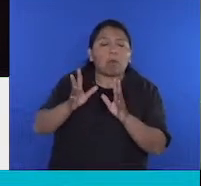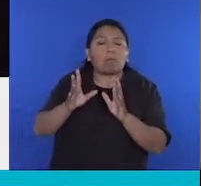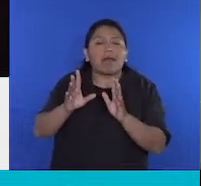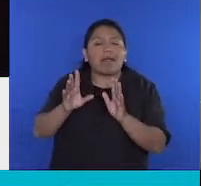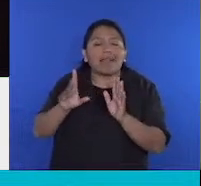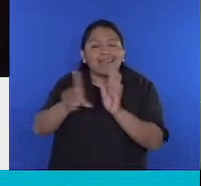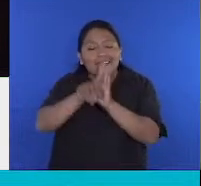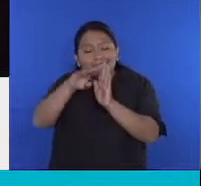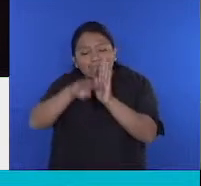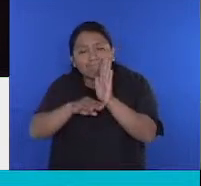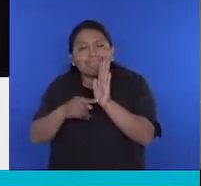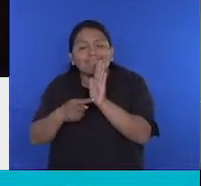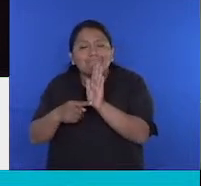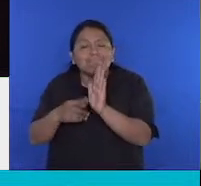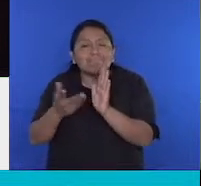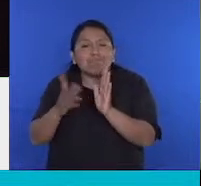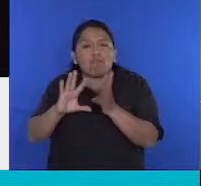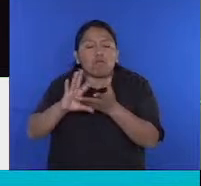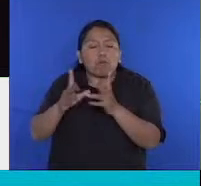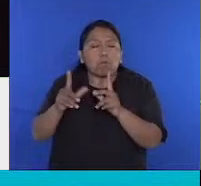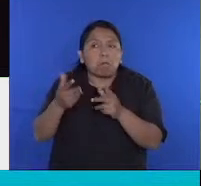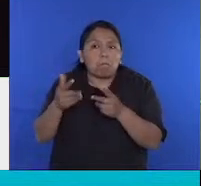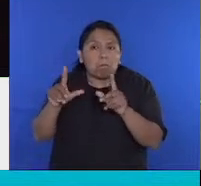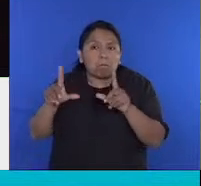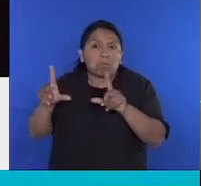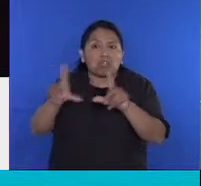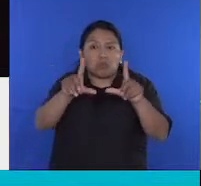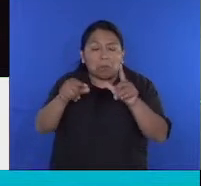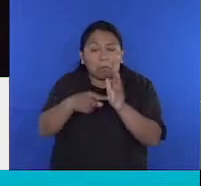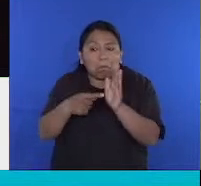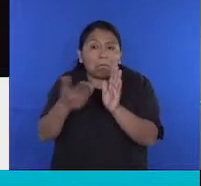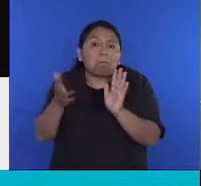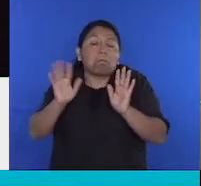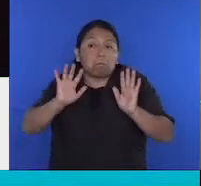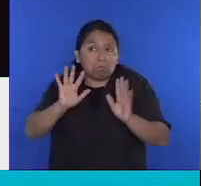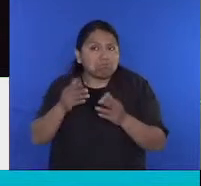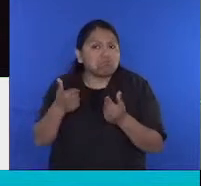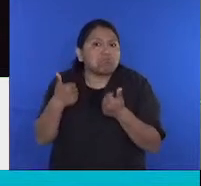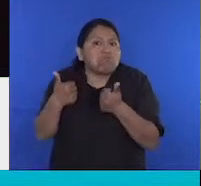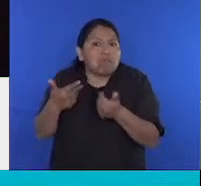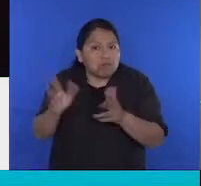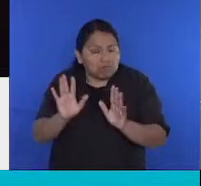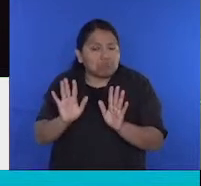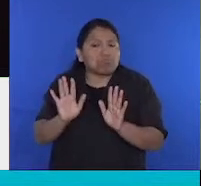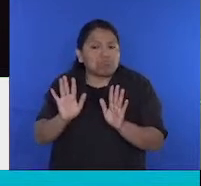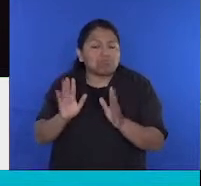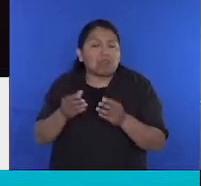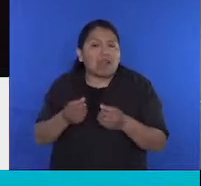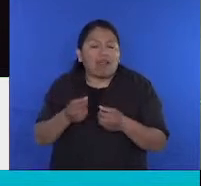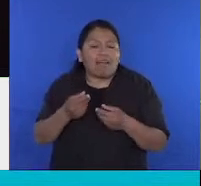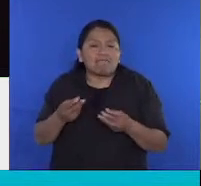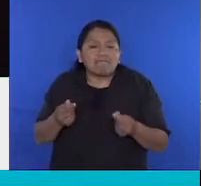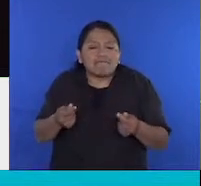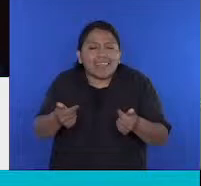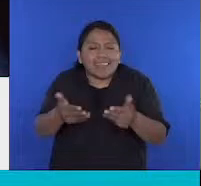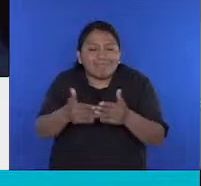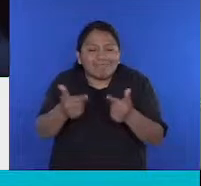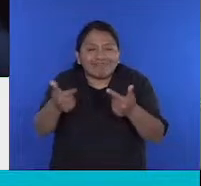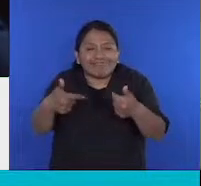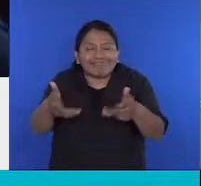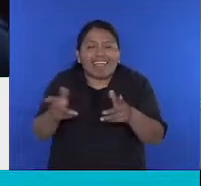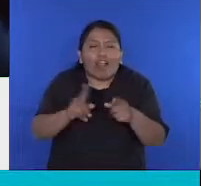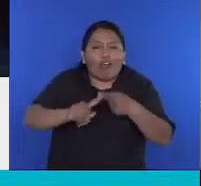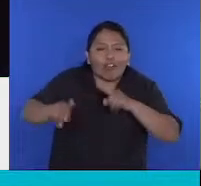un elemento muy favorable para facilitar la logística y la coordinación de todo el tema de emergencias